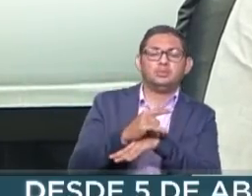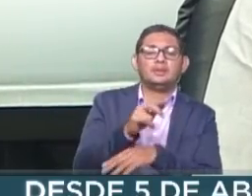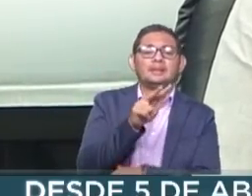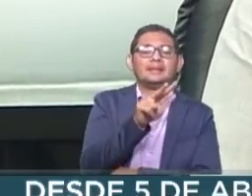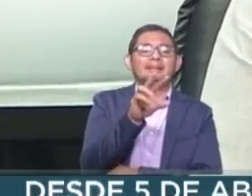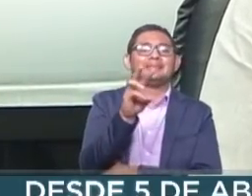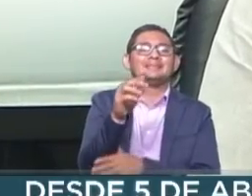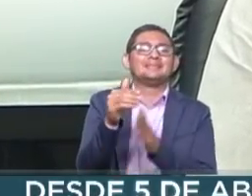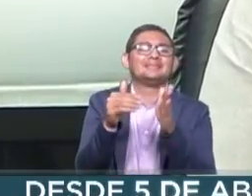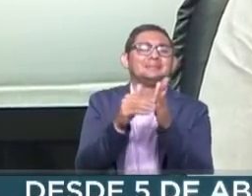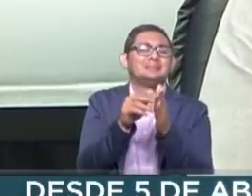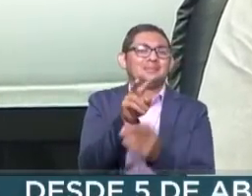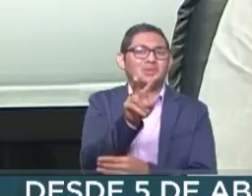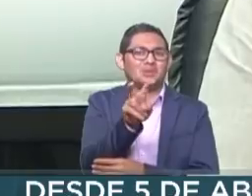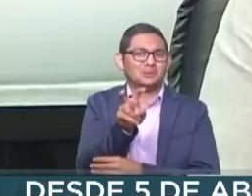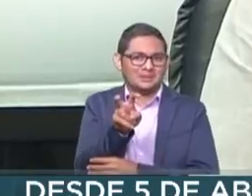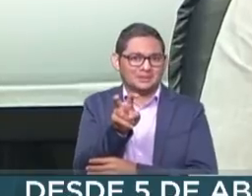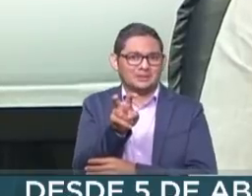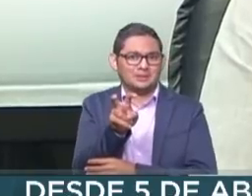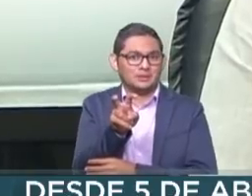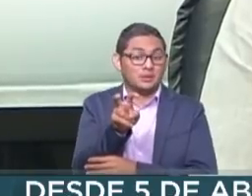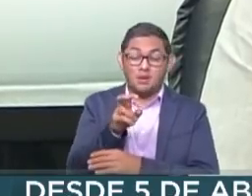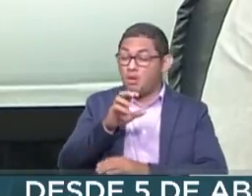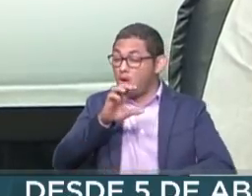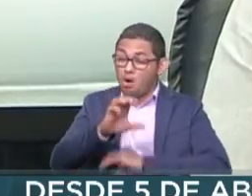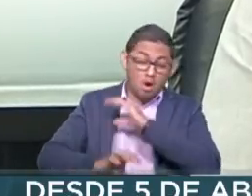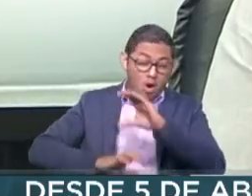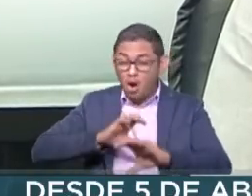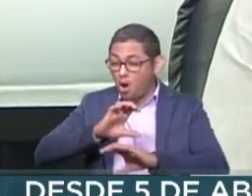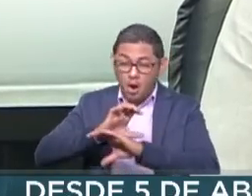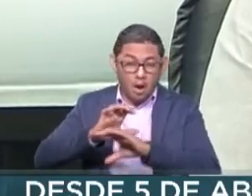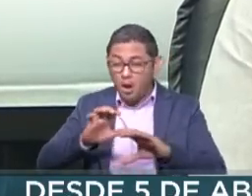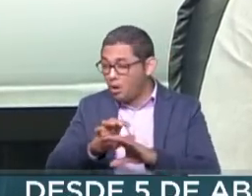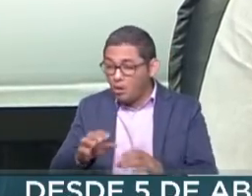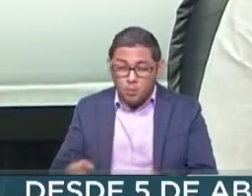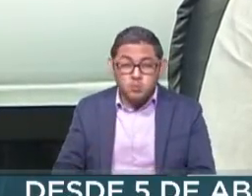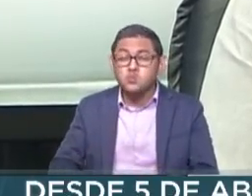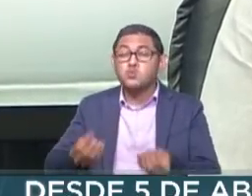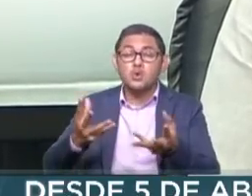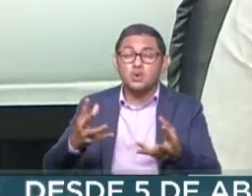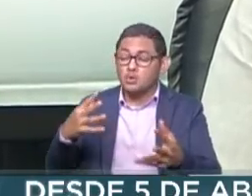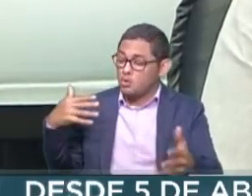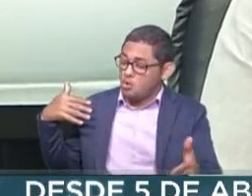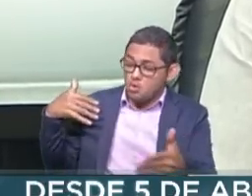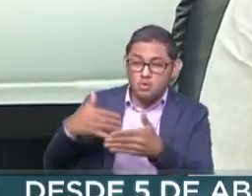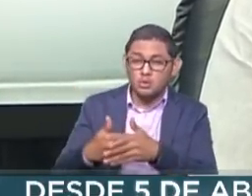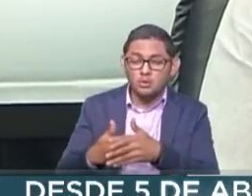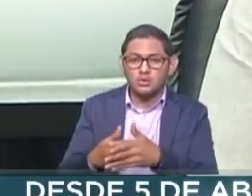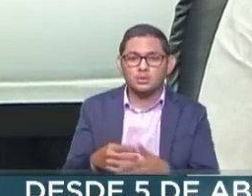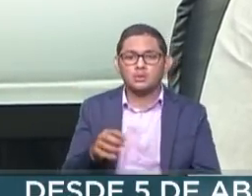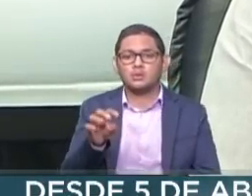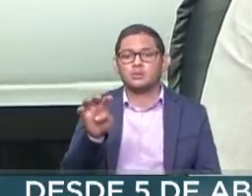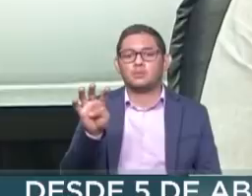36.270 dosis, lo que hace un gran total en el primer trimestre de